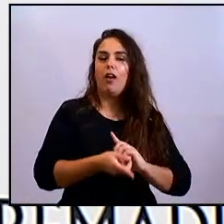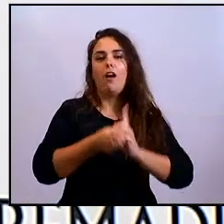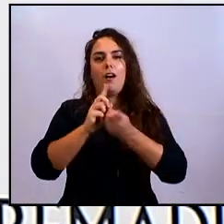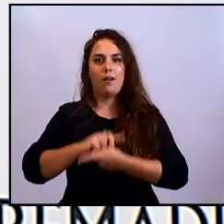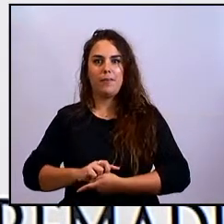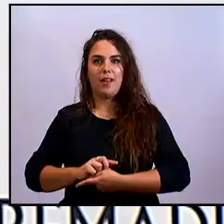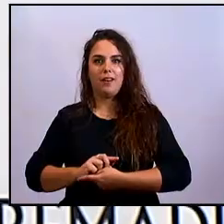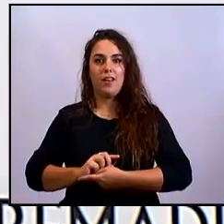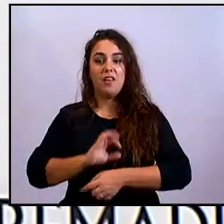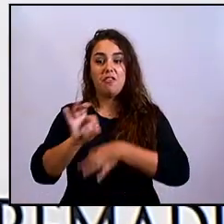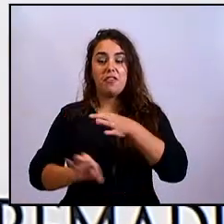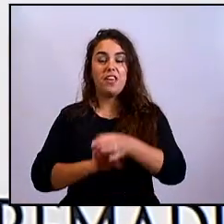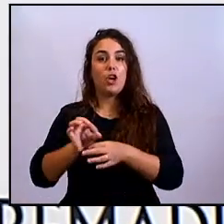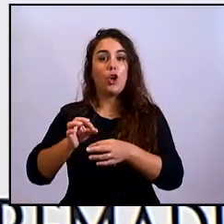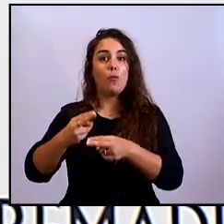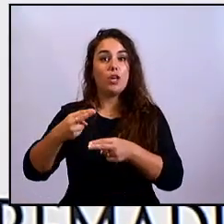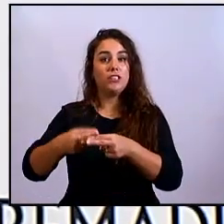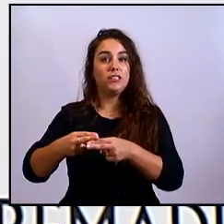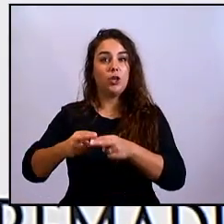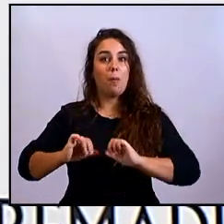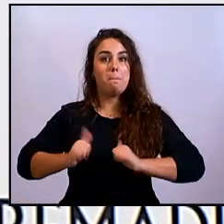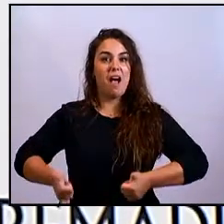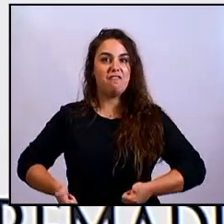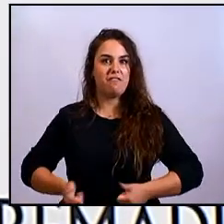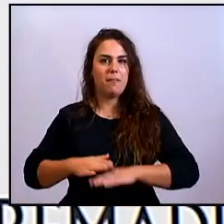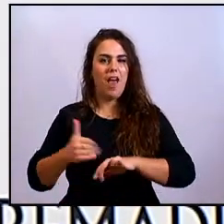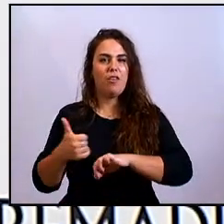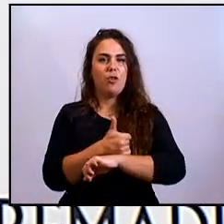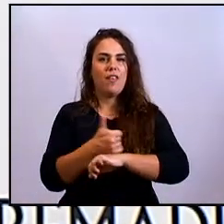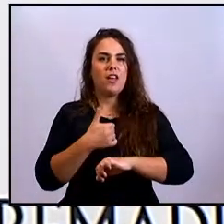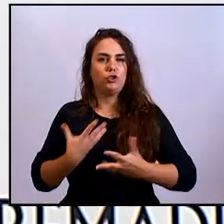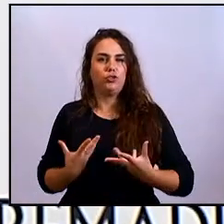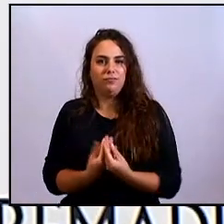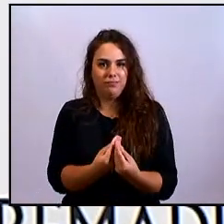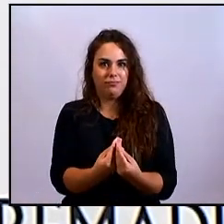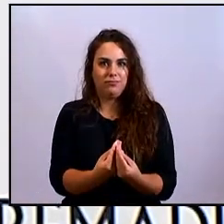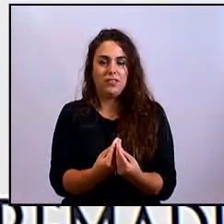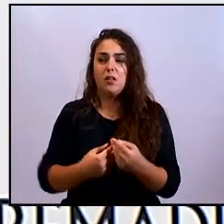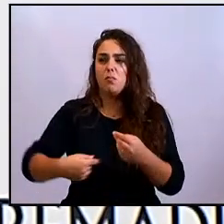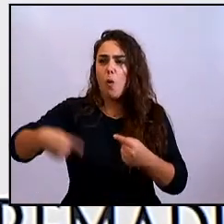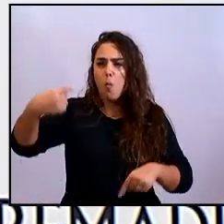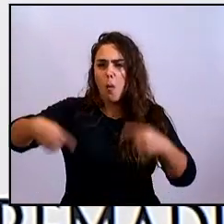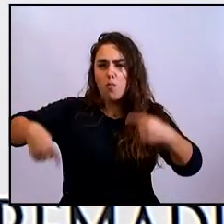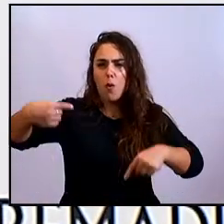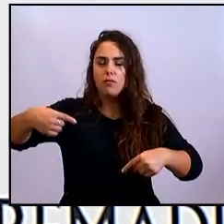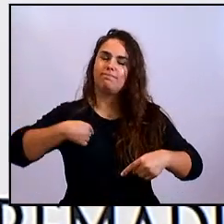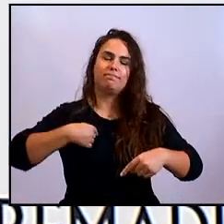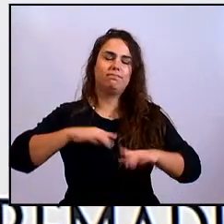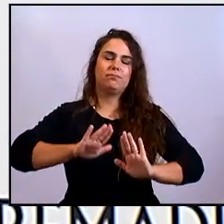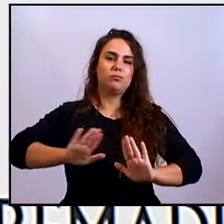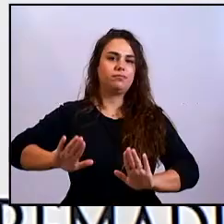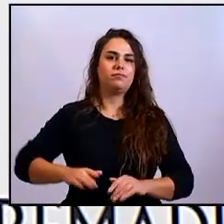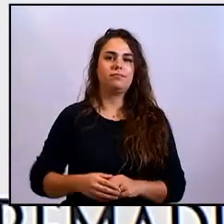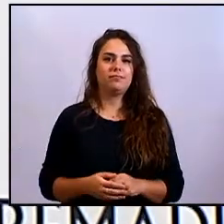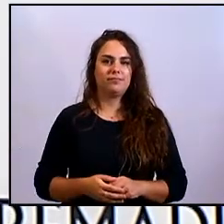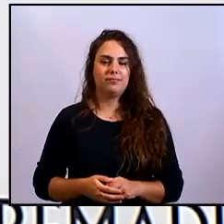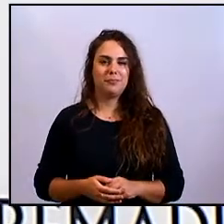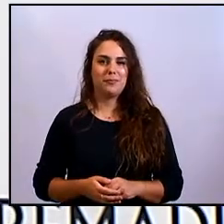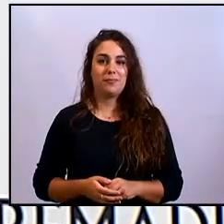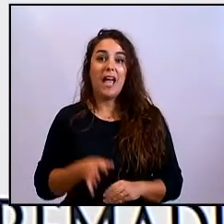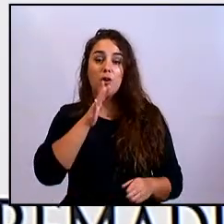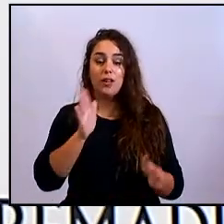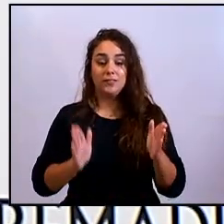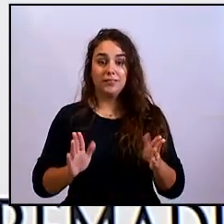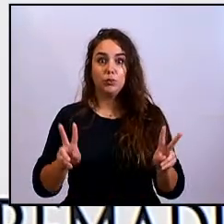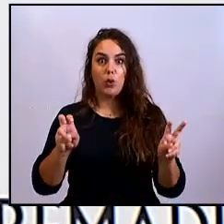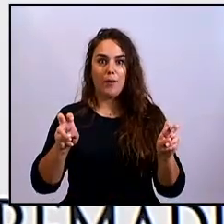nuevo ciclo político pegado a los ciudadanos y alejado de confrontación estéril. Un nuevo tiempo que